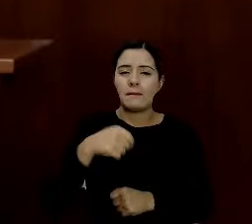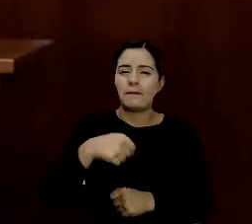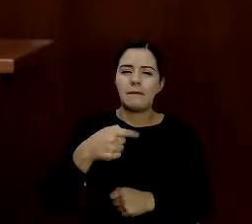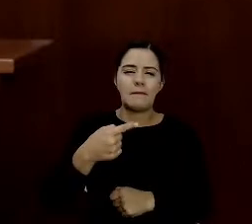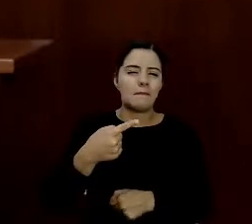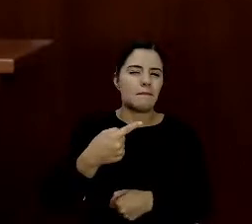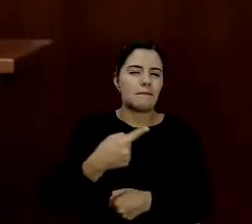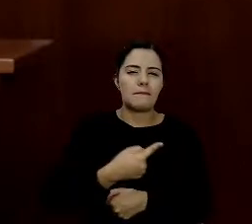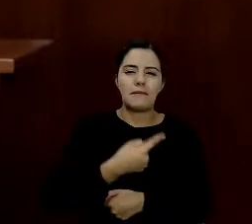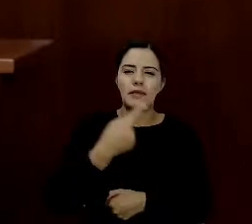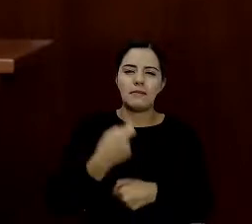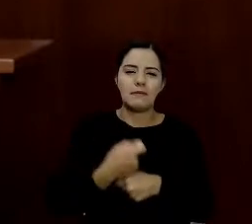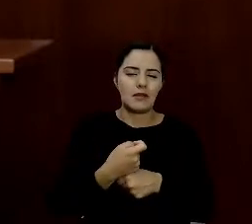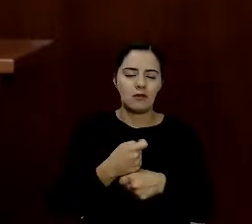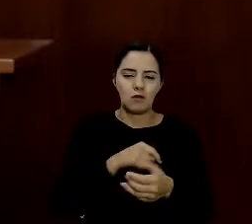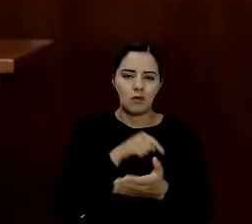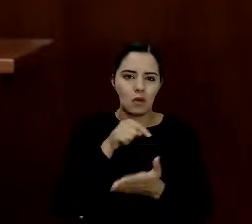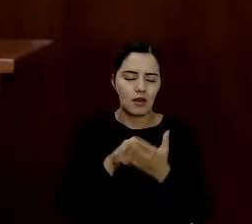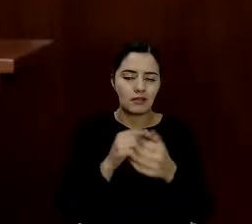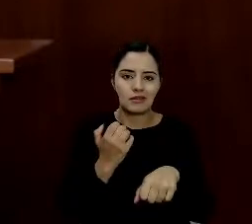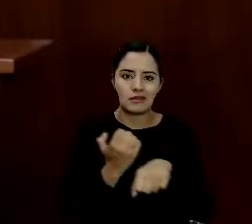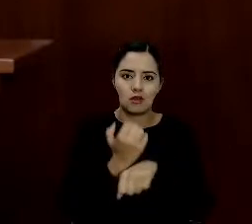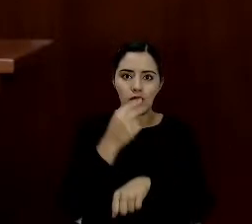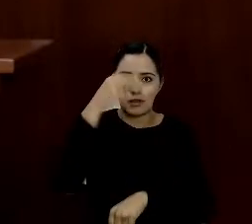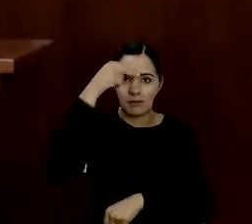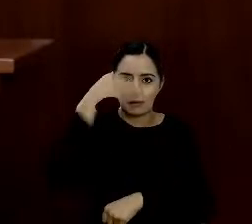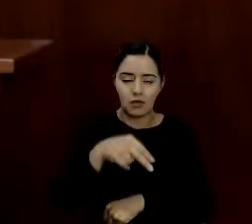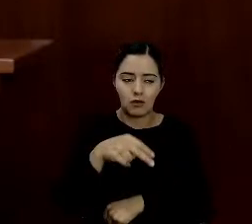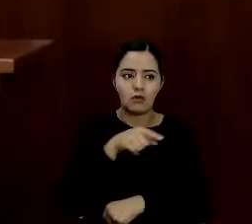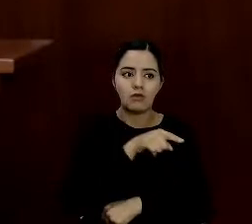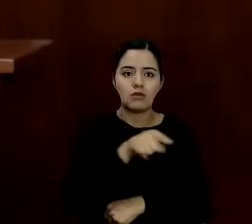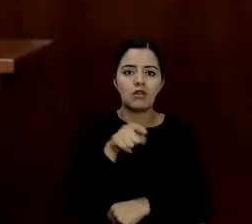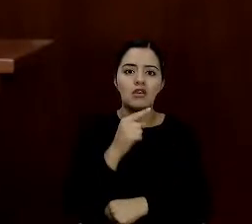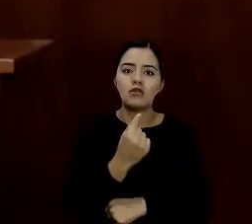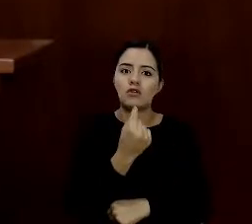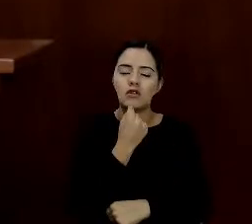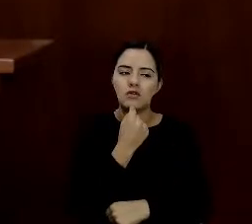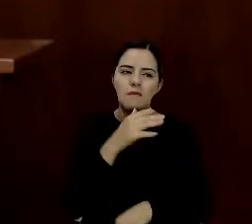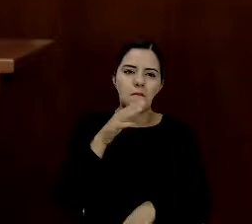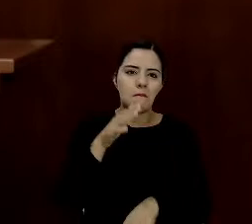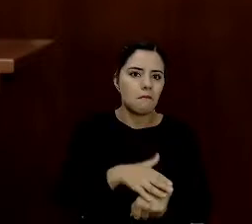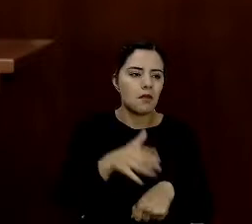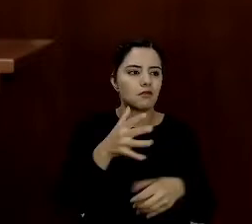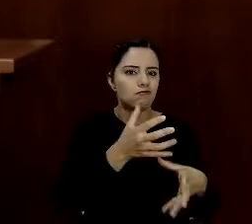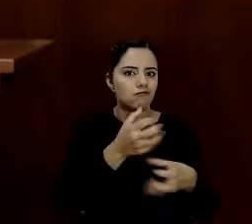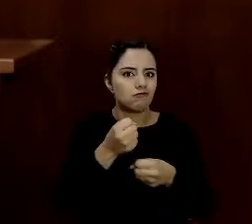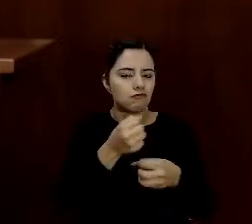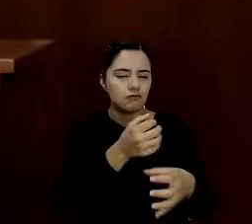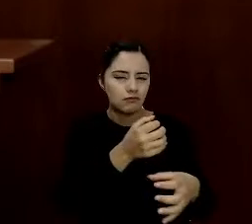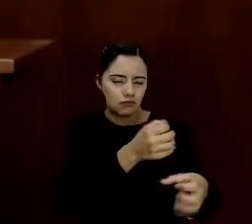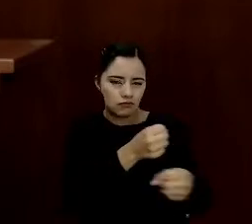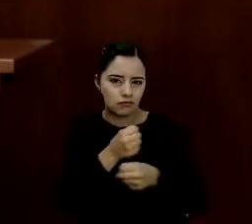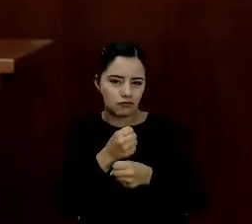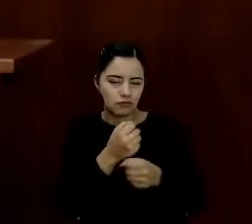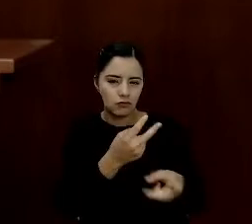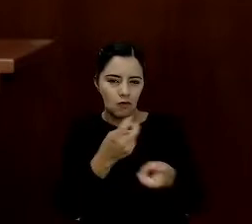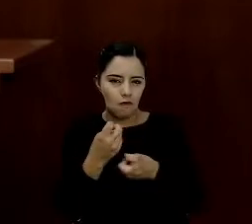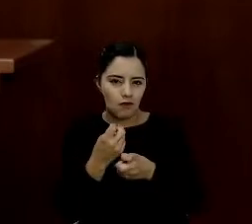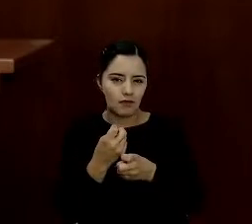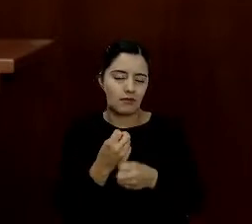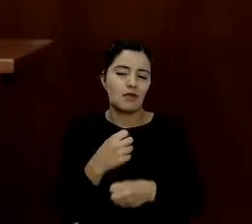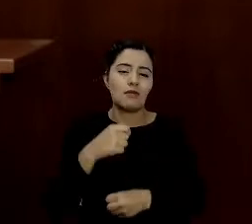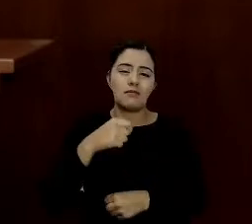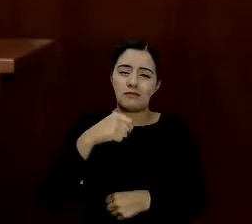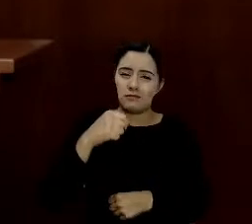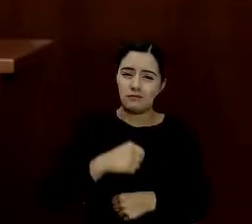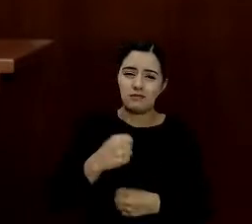Nacional de menores secuestrados con el veinte por ciento de la incidencia directiva delictiva en el país estas